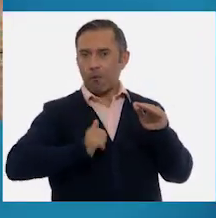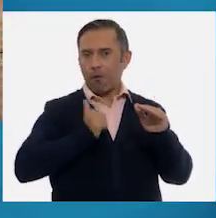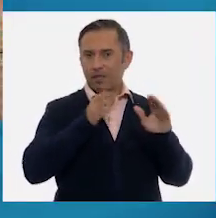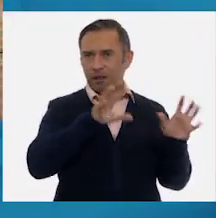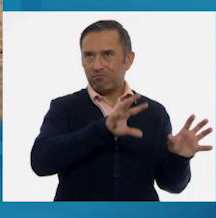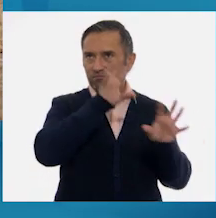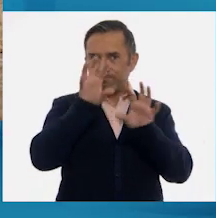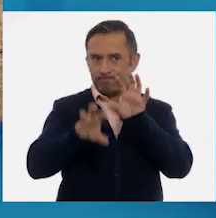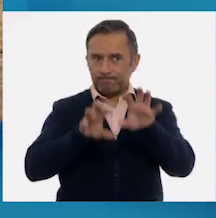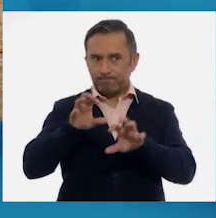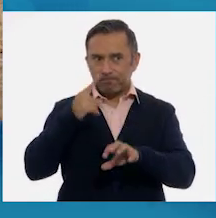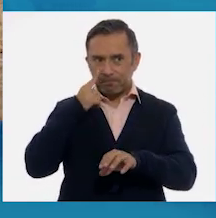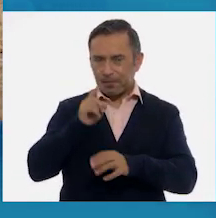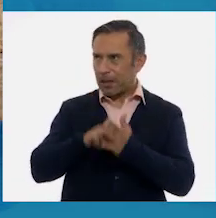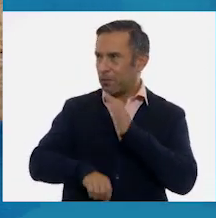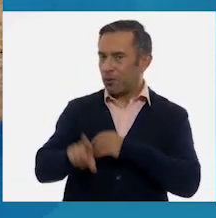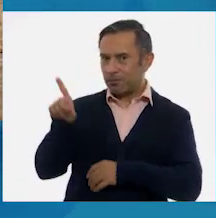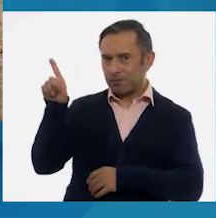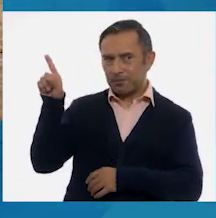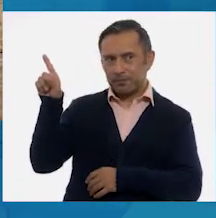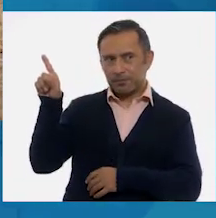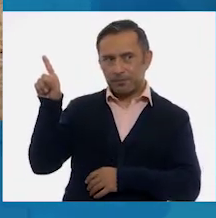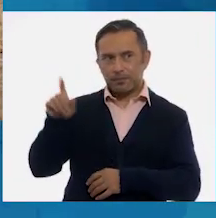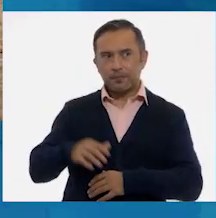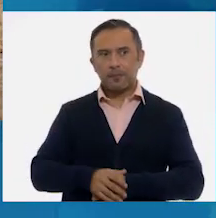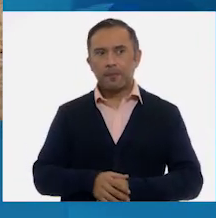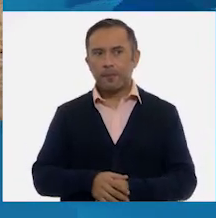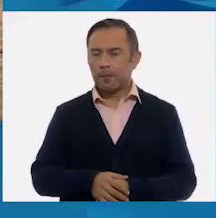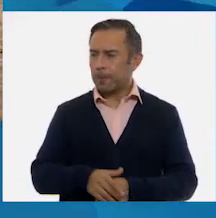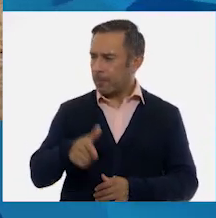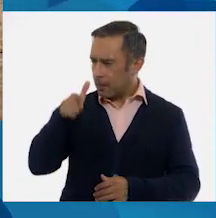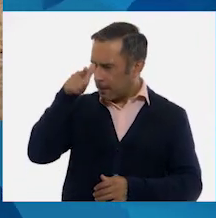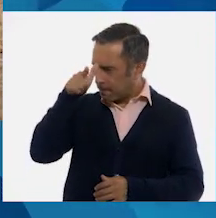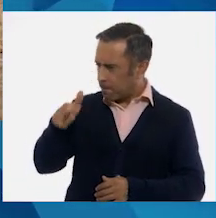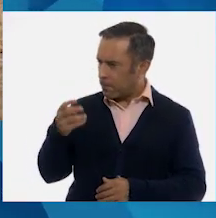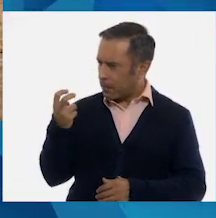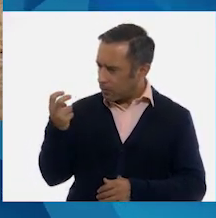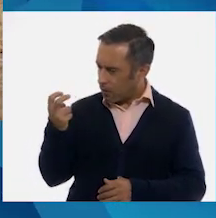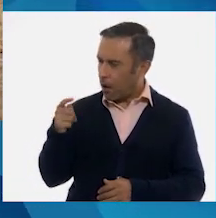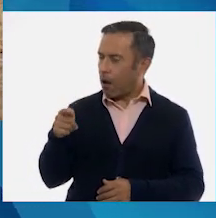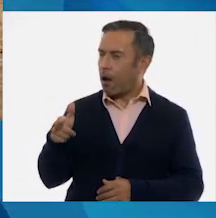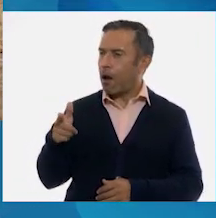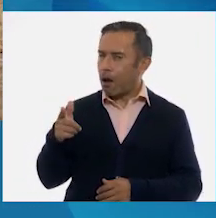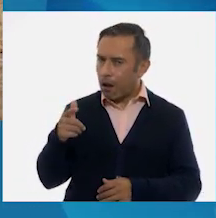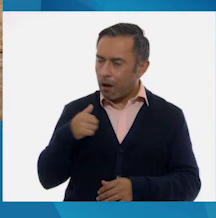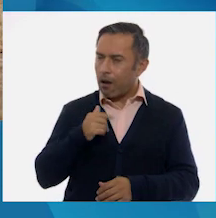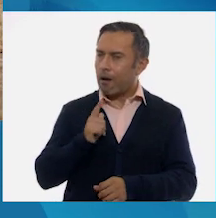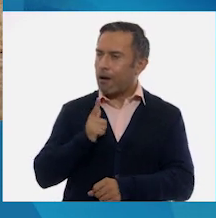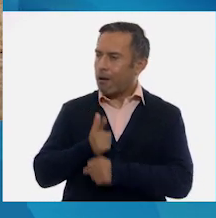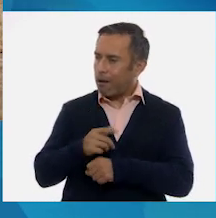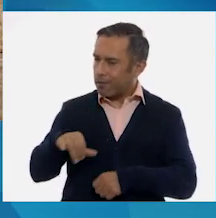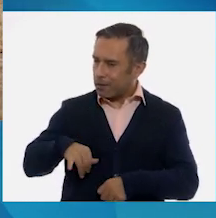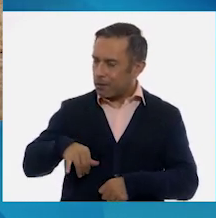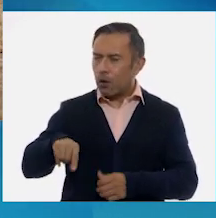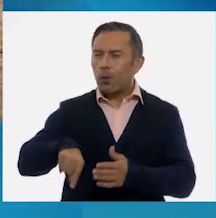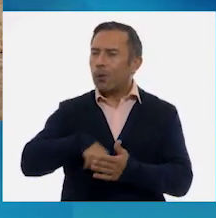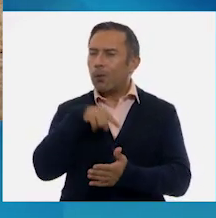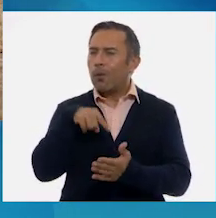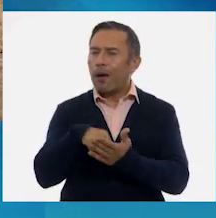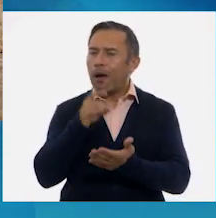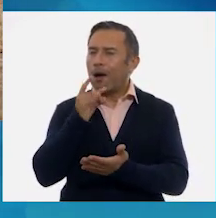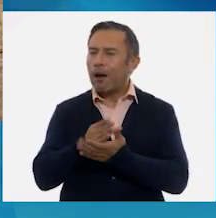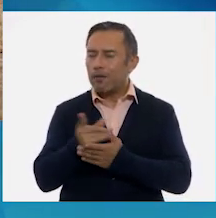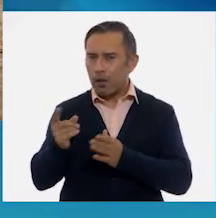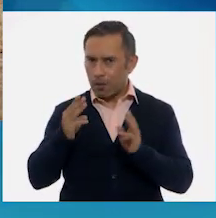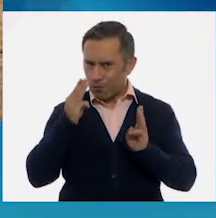pantalla. Ese lugar alguna vez lo vi, maestra, y me llamó muchísimo la atención. Es el Museo de la Ciudad de México, ¿no? El que